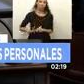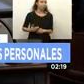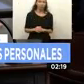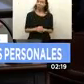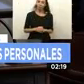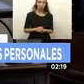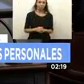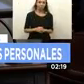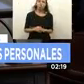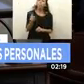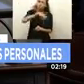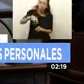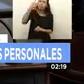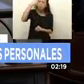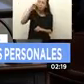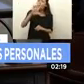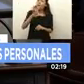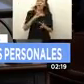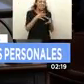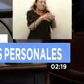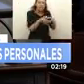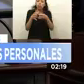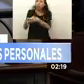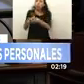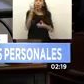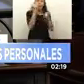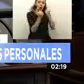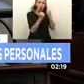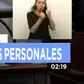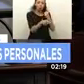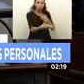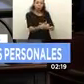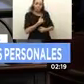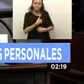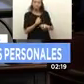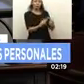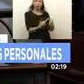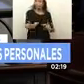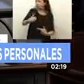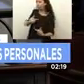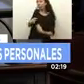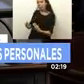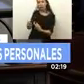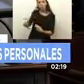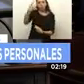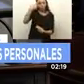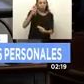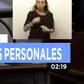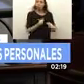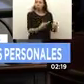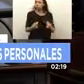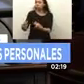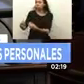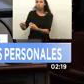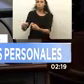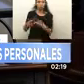creyeron que cediéndole a cada sector económico lo que ese sector pedía la suma de todas esas concesiones